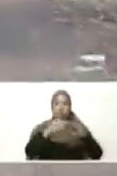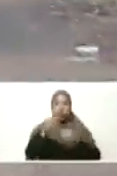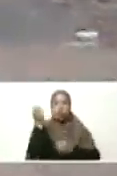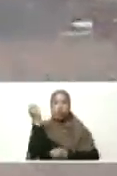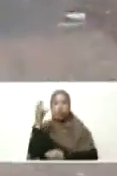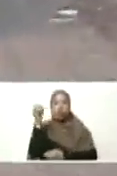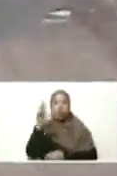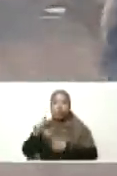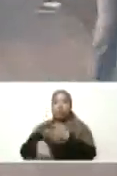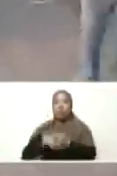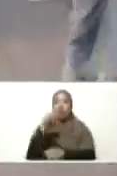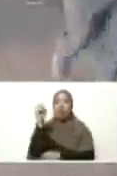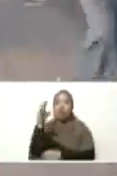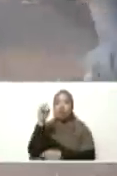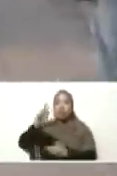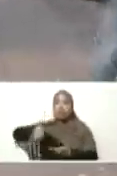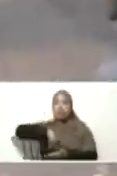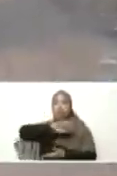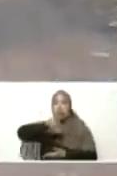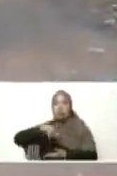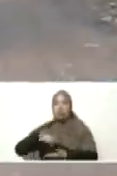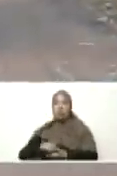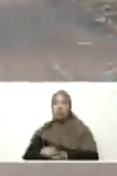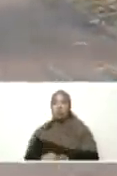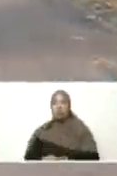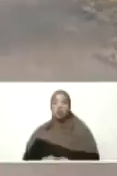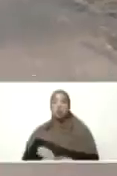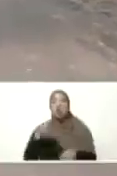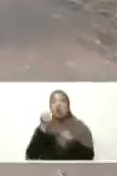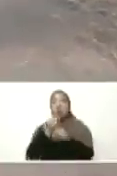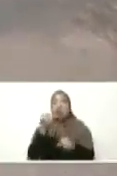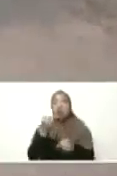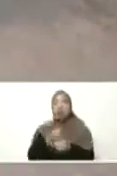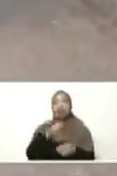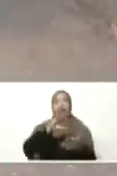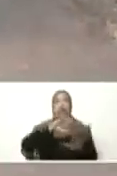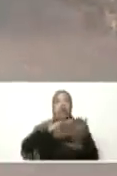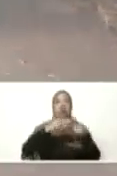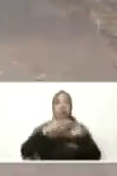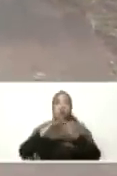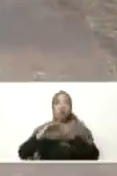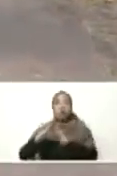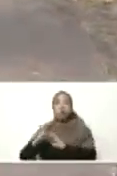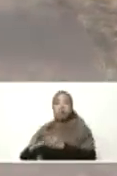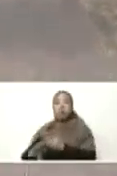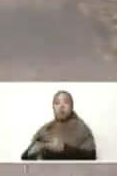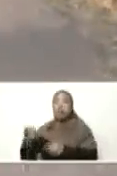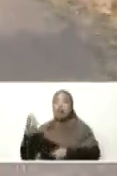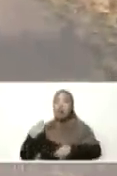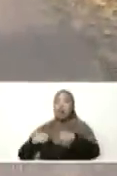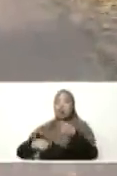la asamblea de ciudadanos, desde los comités de trabajo que atienden todos los temas de la economía, la salud, la educación, la